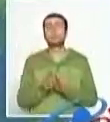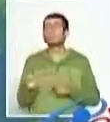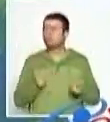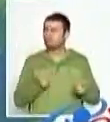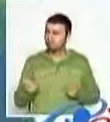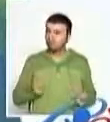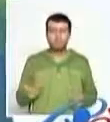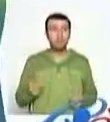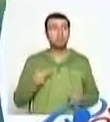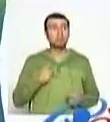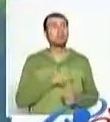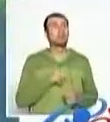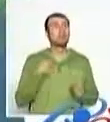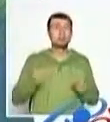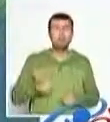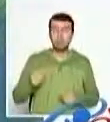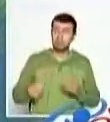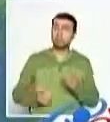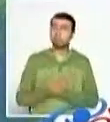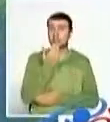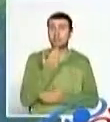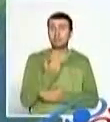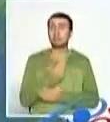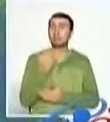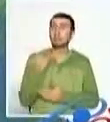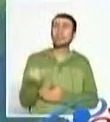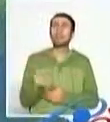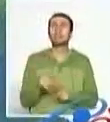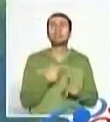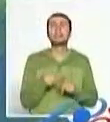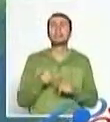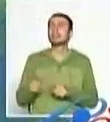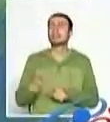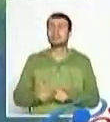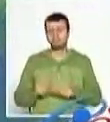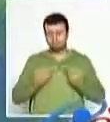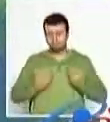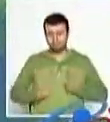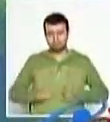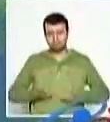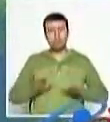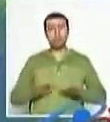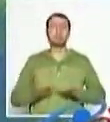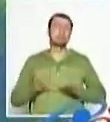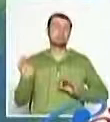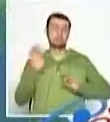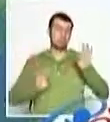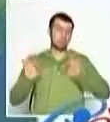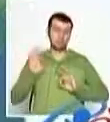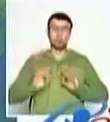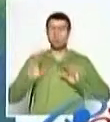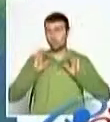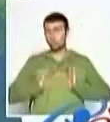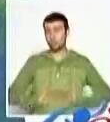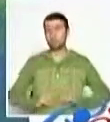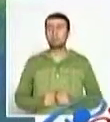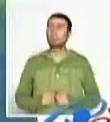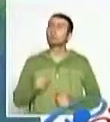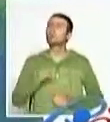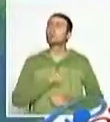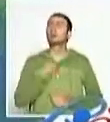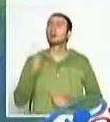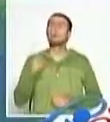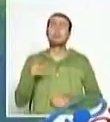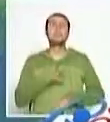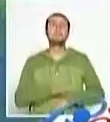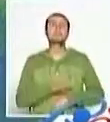entonces empezar a eliminar estas toxinas y a ir preparando el cuerpo. Una diferencia entre la medicina que nosotros hacemos integrativa con la